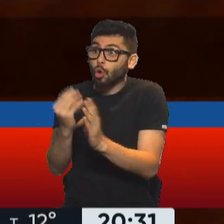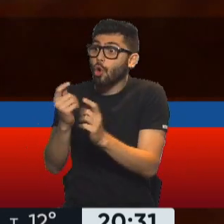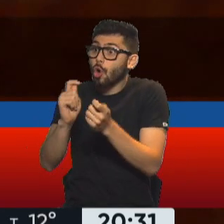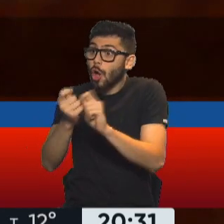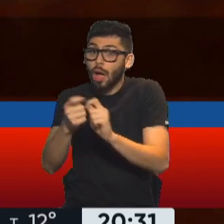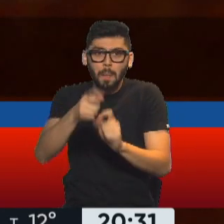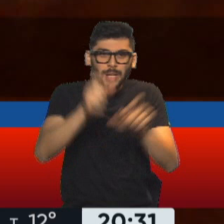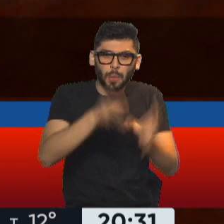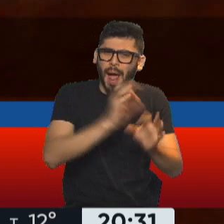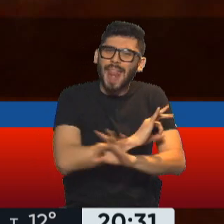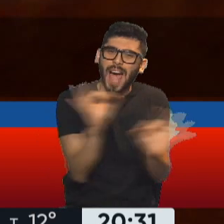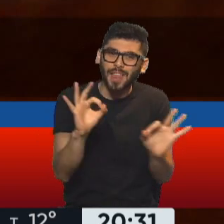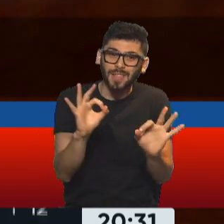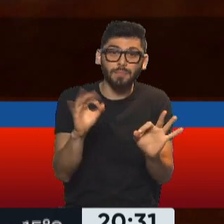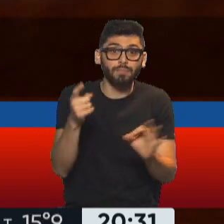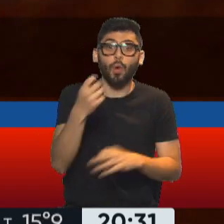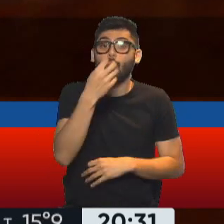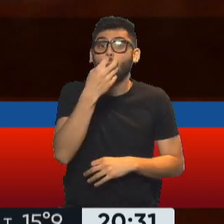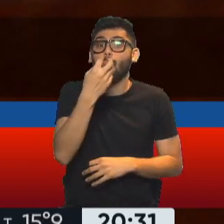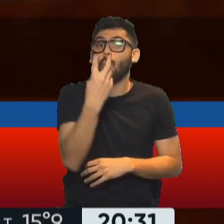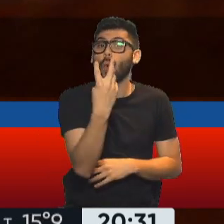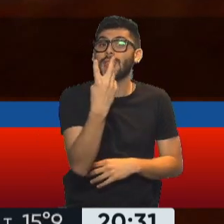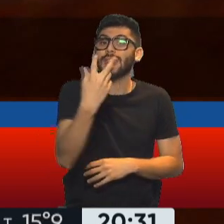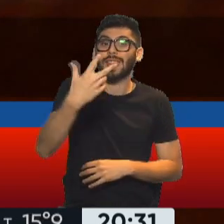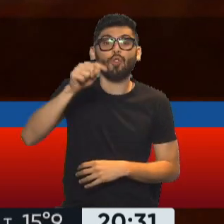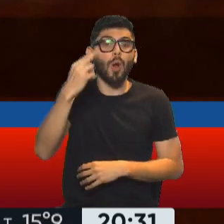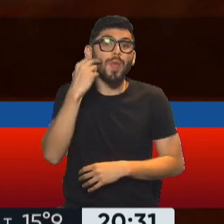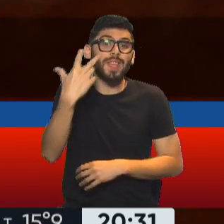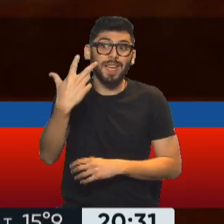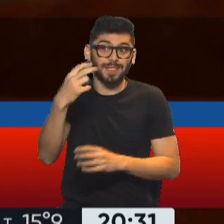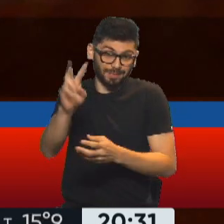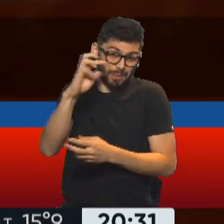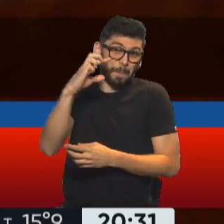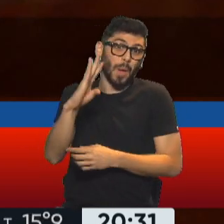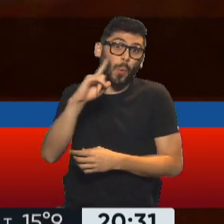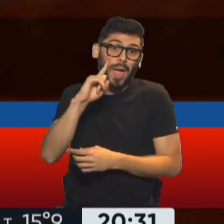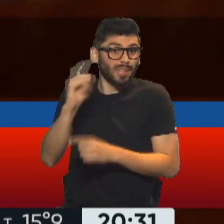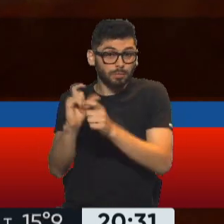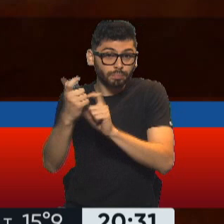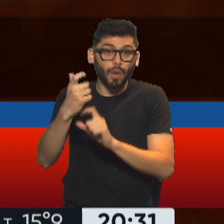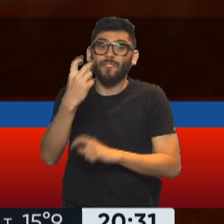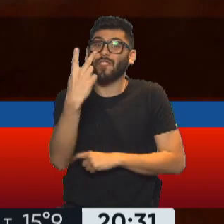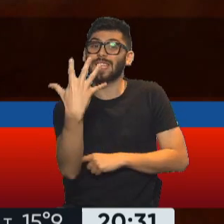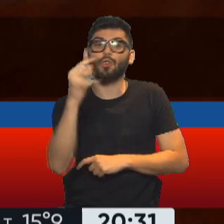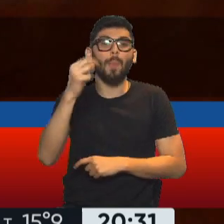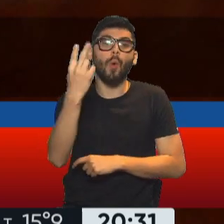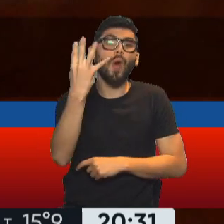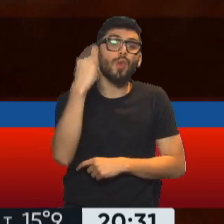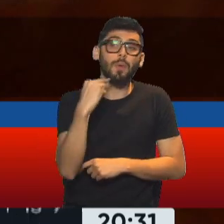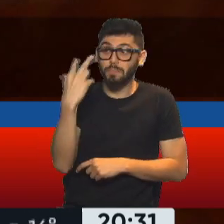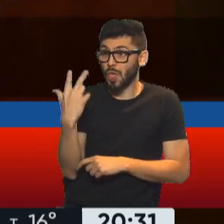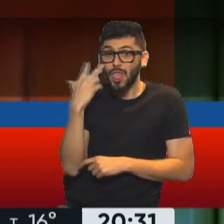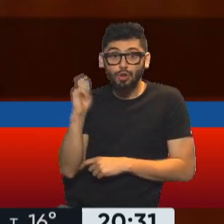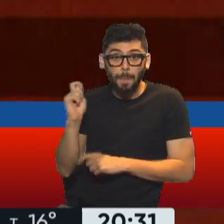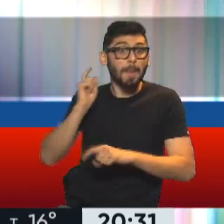fisco. Pasamos del 23,93 del PBI en recaudación al 25,49 en 18 meses y con